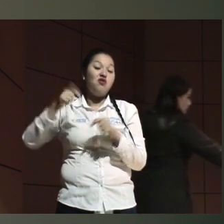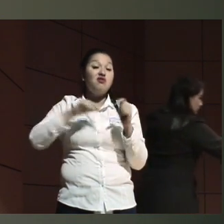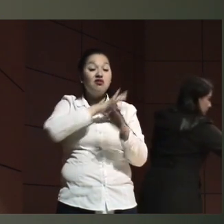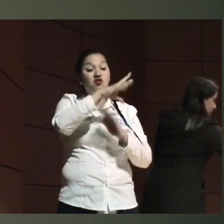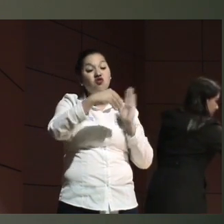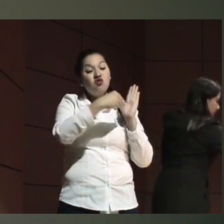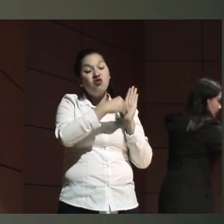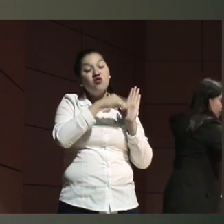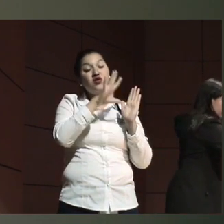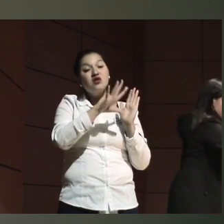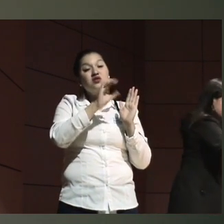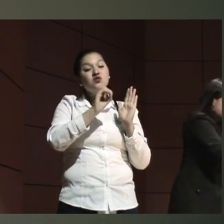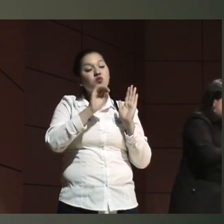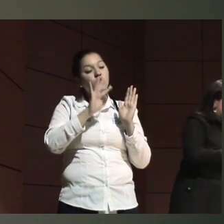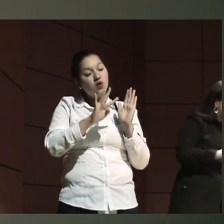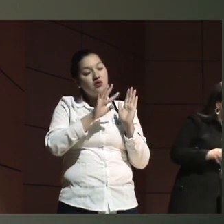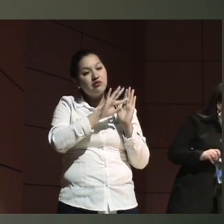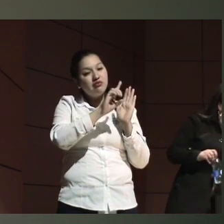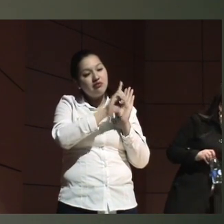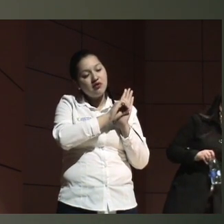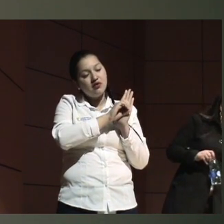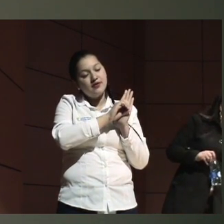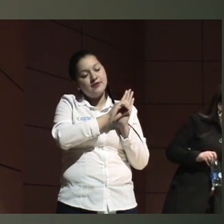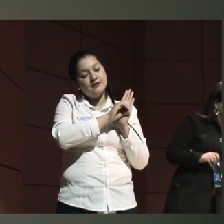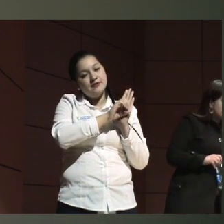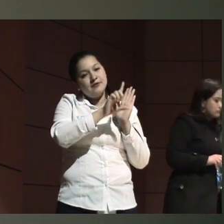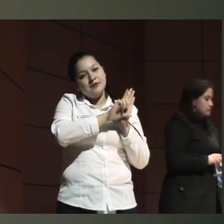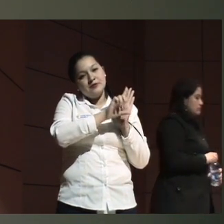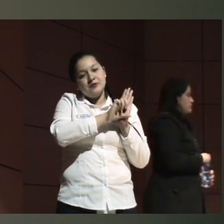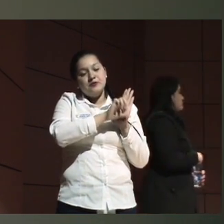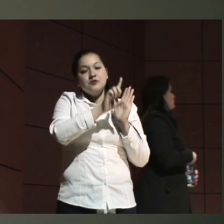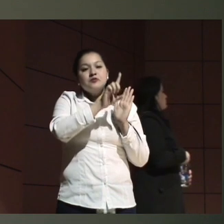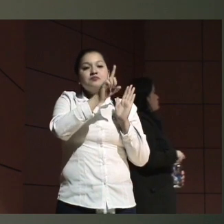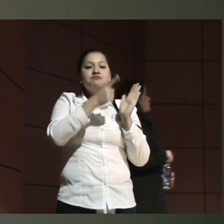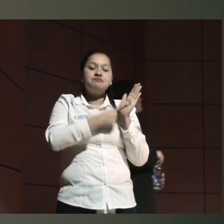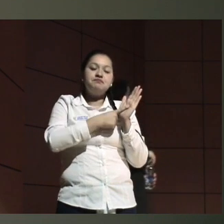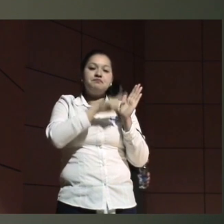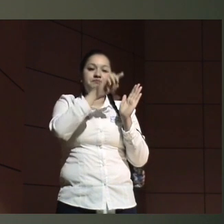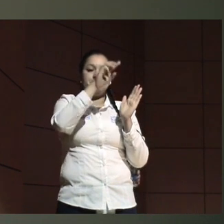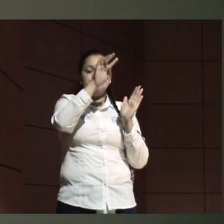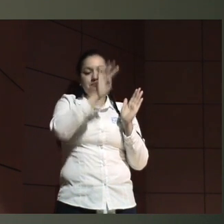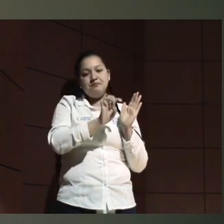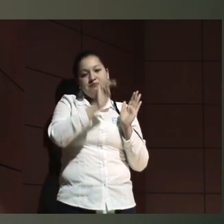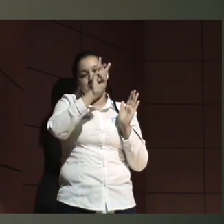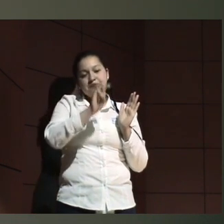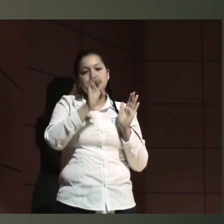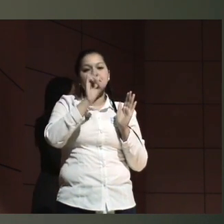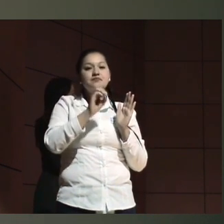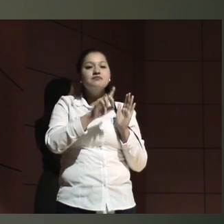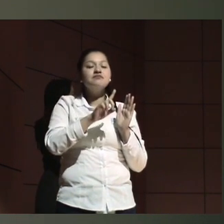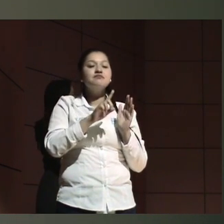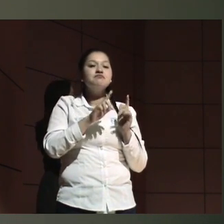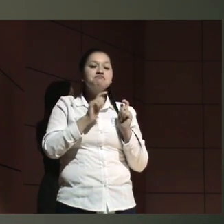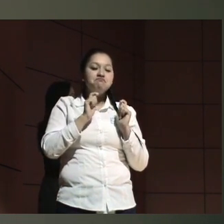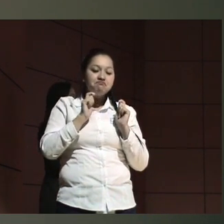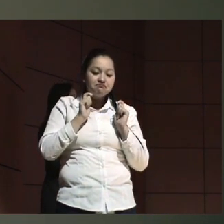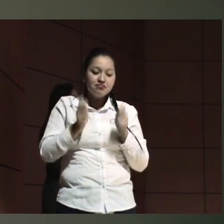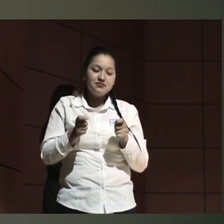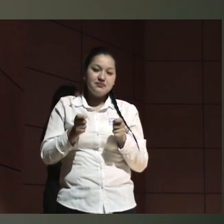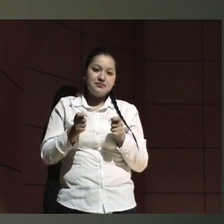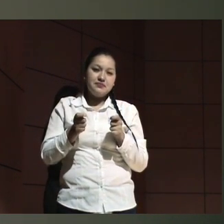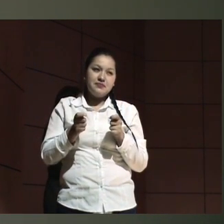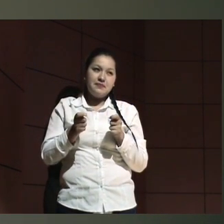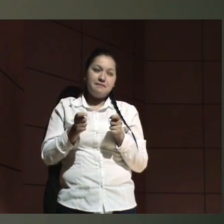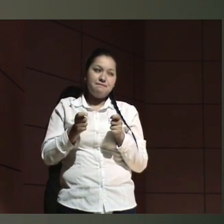mientras que el artículo octavo de la ley 95 de 1890 los colocaba bajo la dimensión o denominación